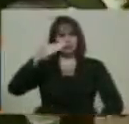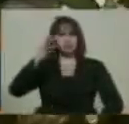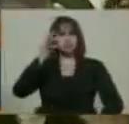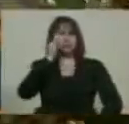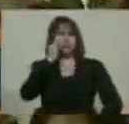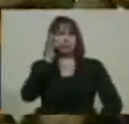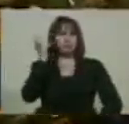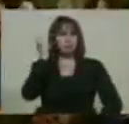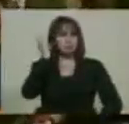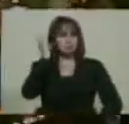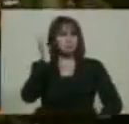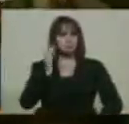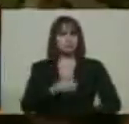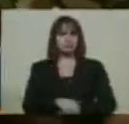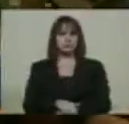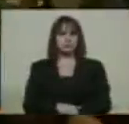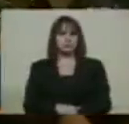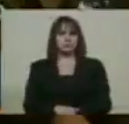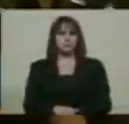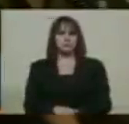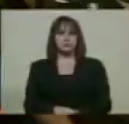militares,